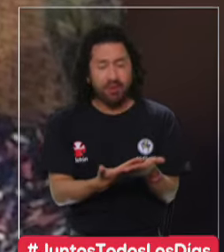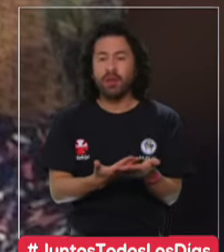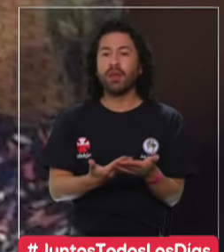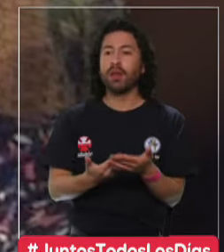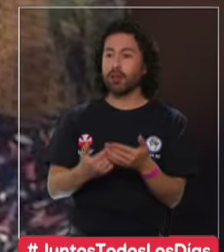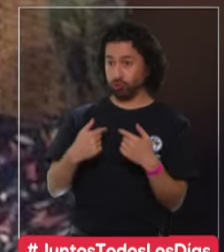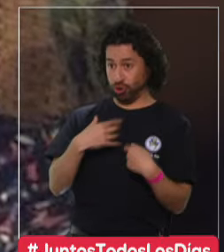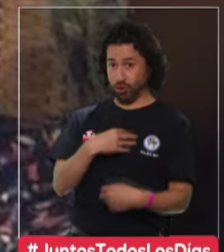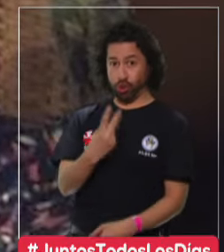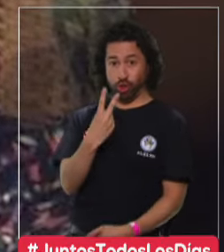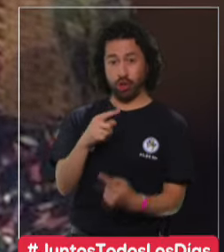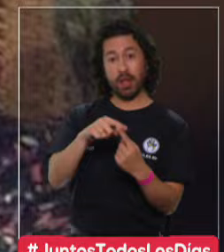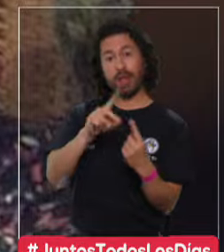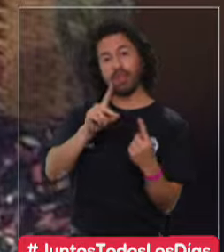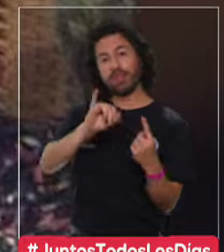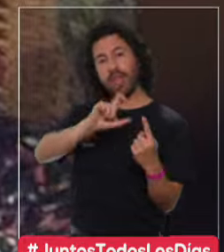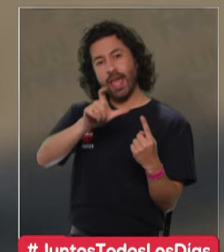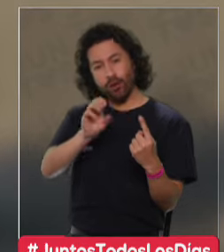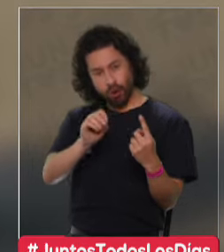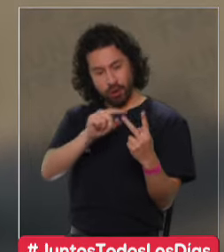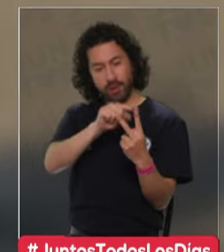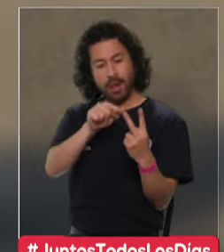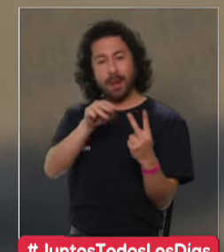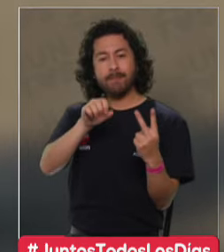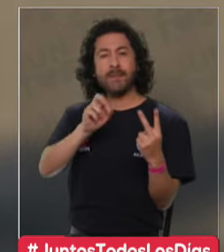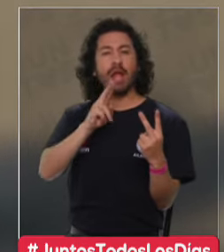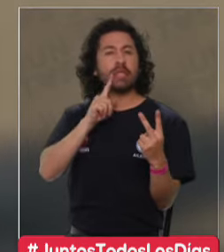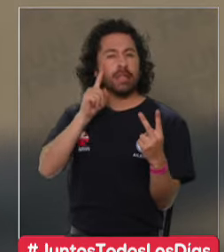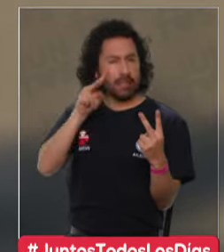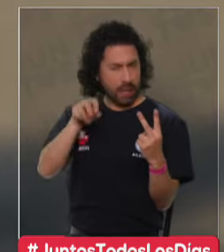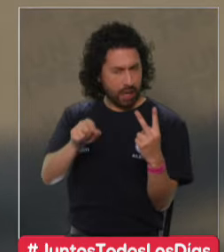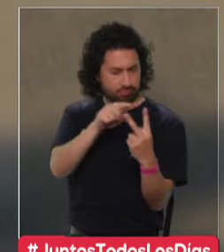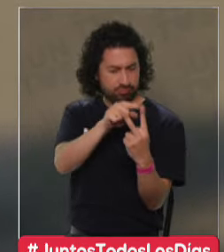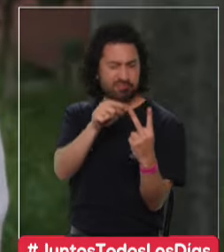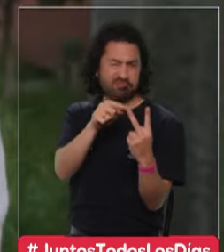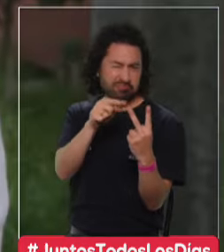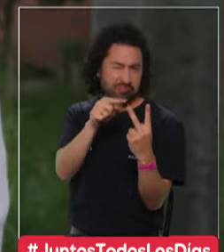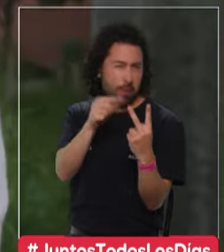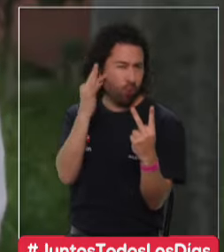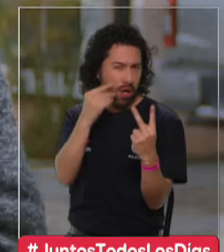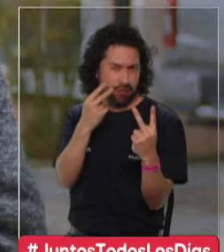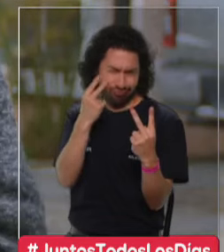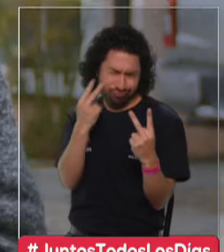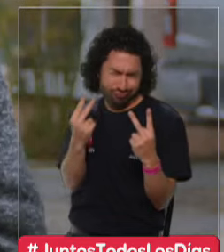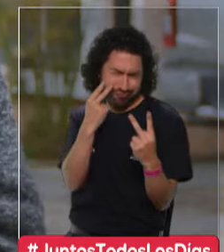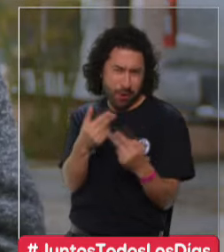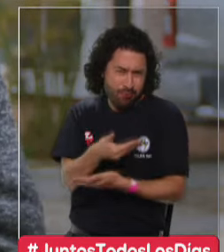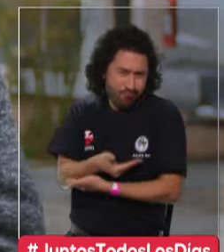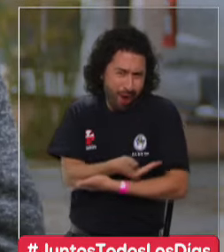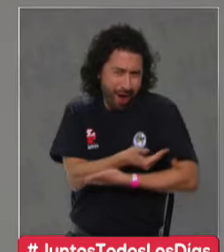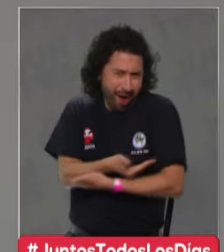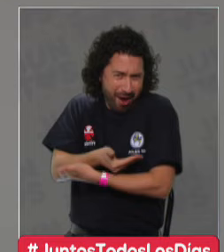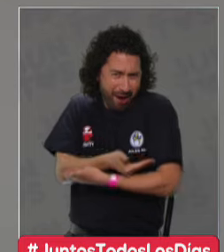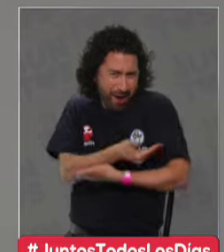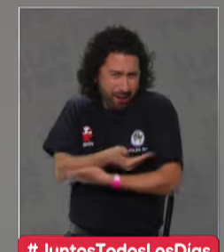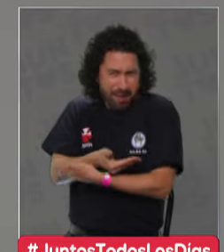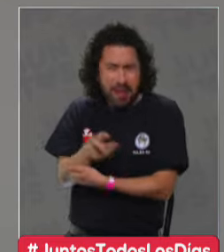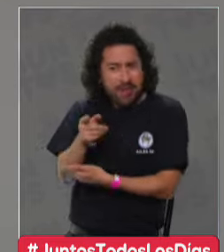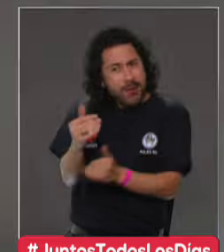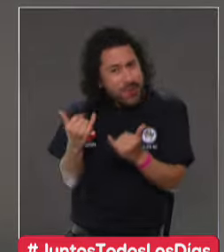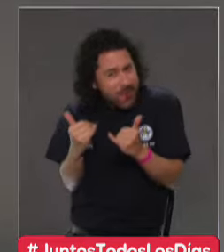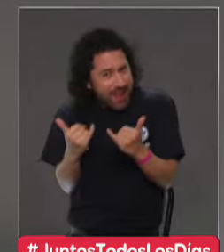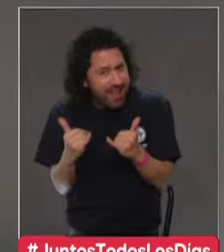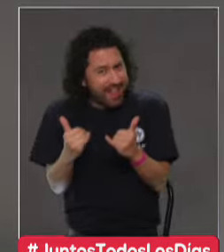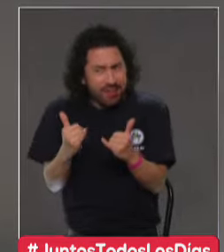hijos, Diego y la menor Martinita. A ella la conocimos prácticamente guagüita. Era una niña